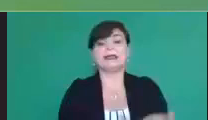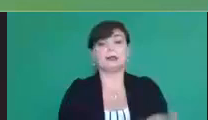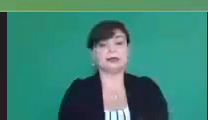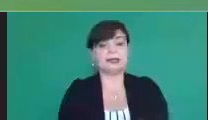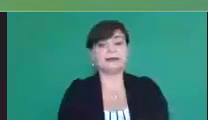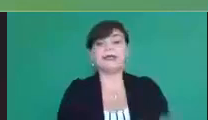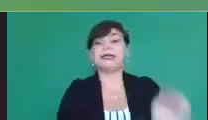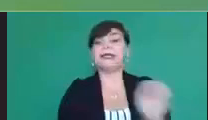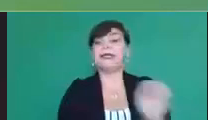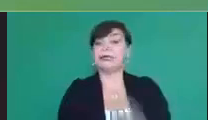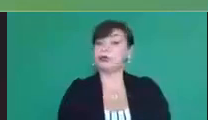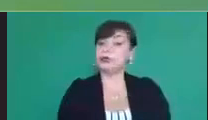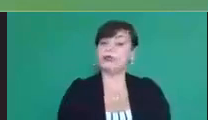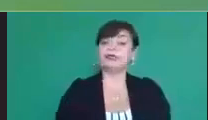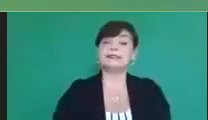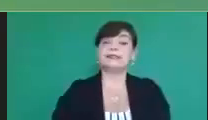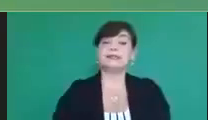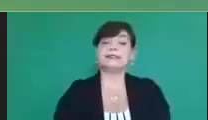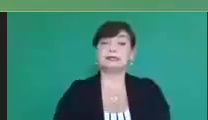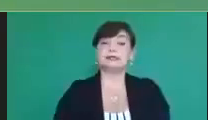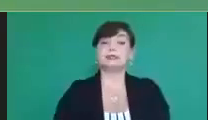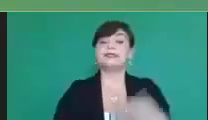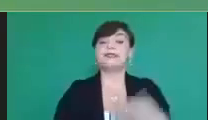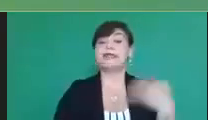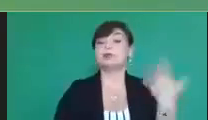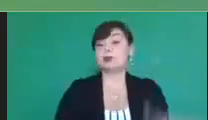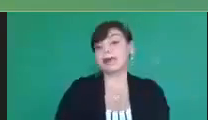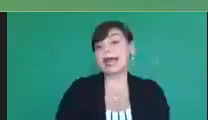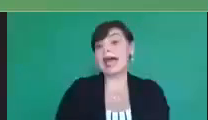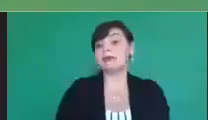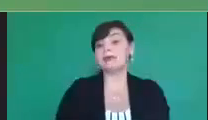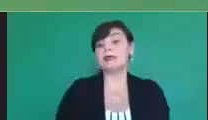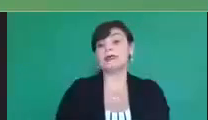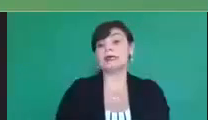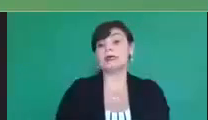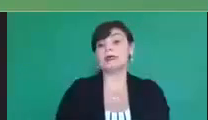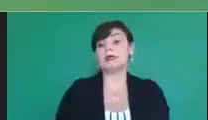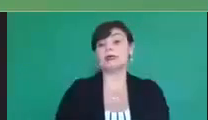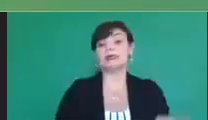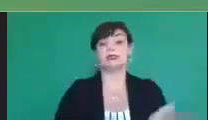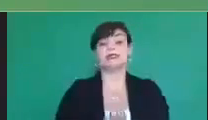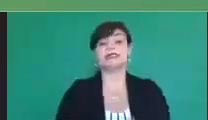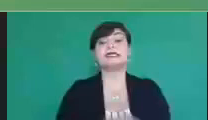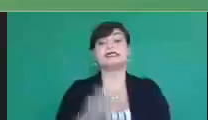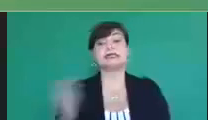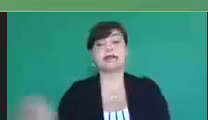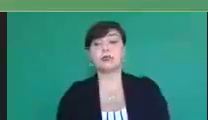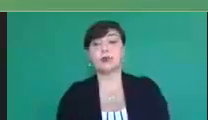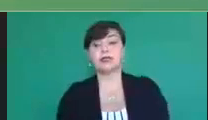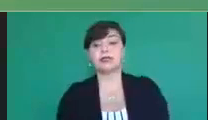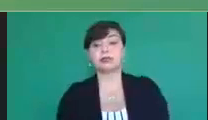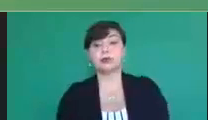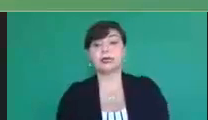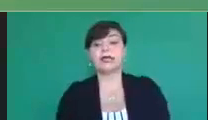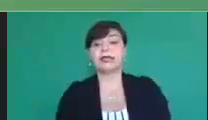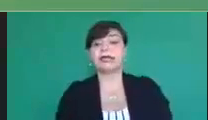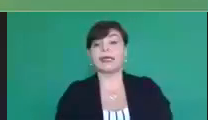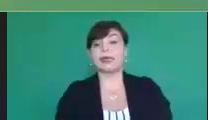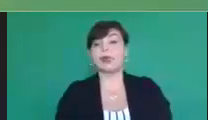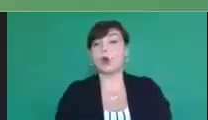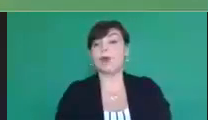molida y ninguno de los establecimientos exporta carne molida a Estados Unidos, entonces en este caso por eso era